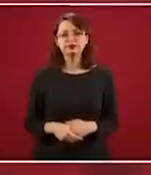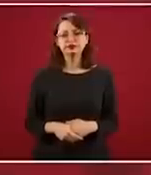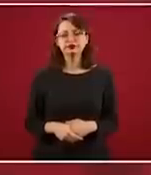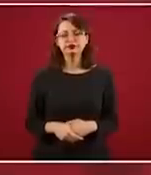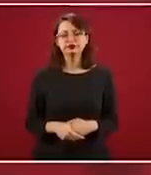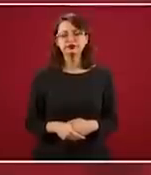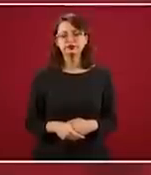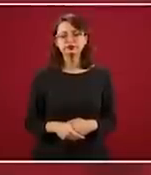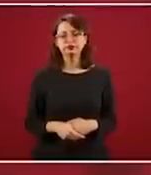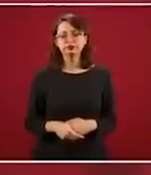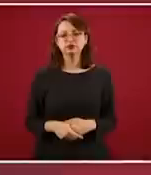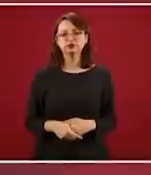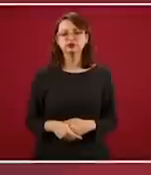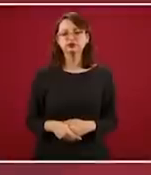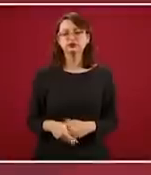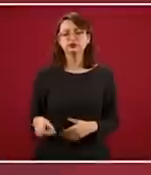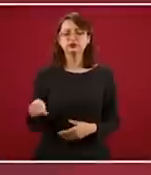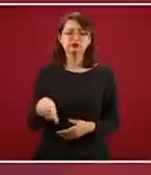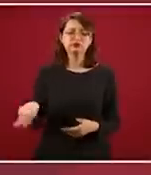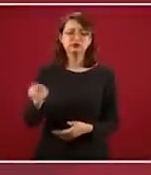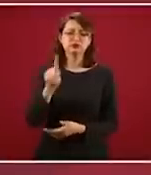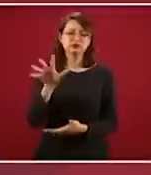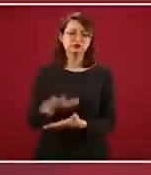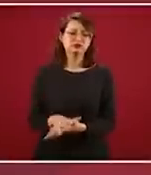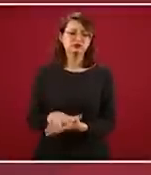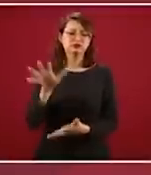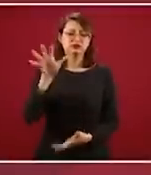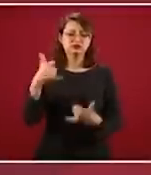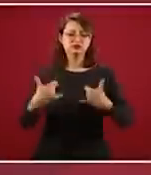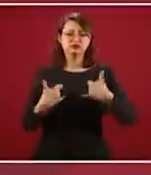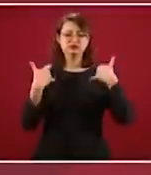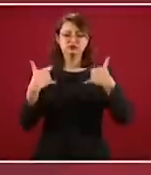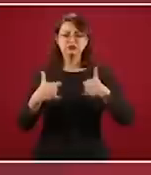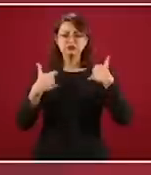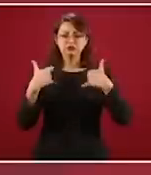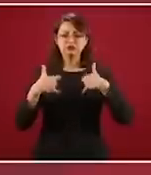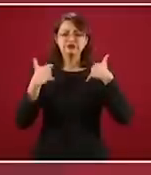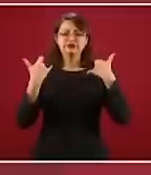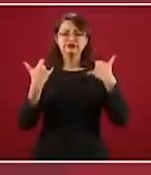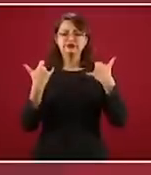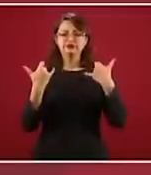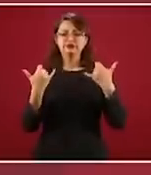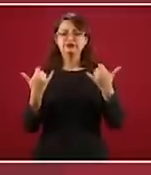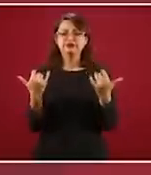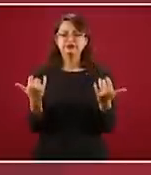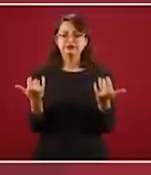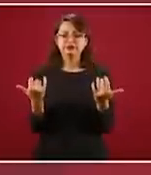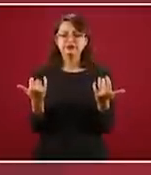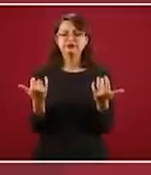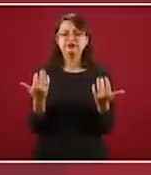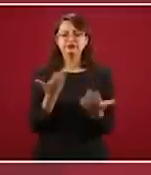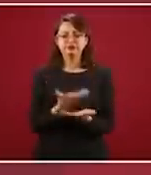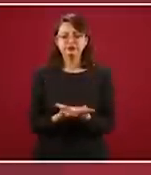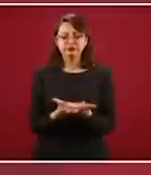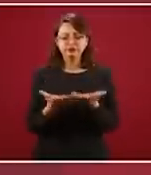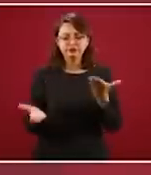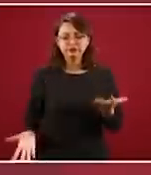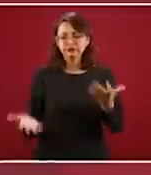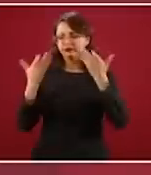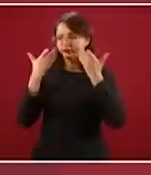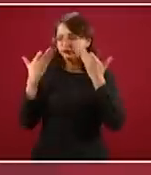también en su mayoría jóvenes, y se está ahora